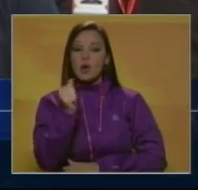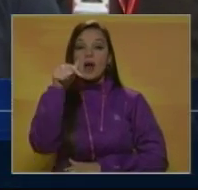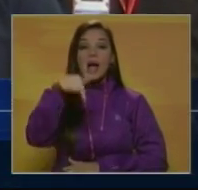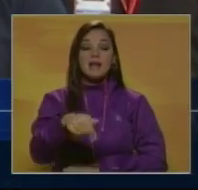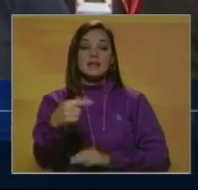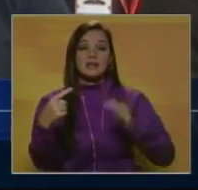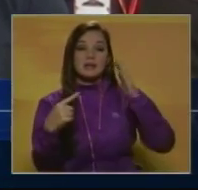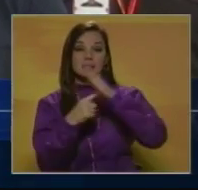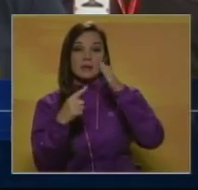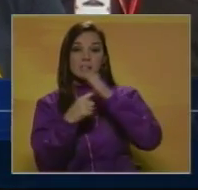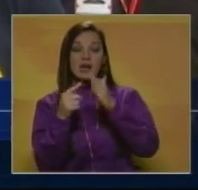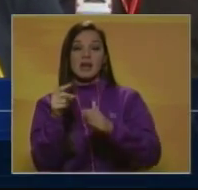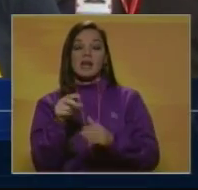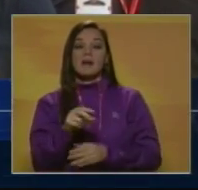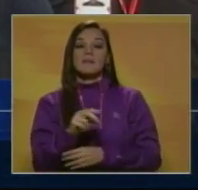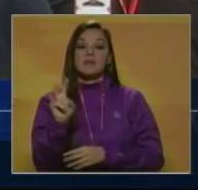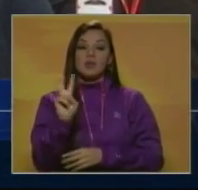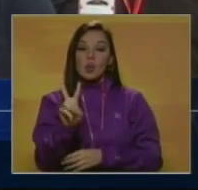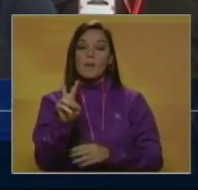Bandera hemos movilizado